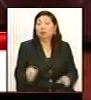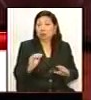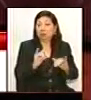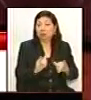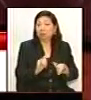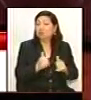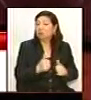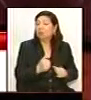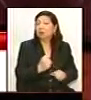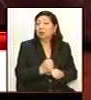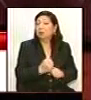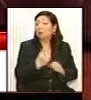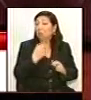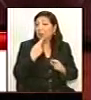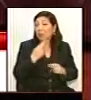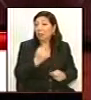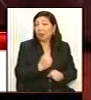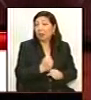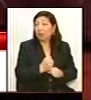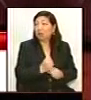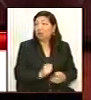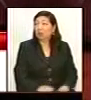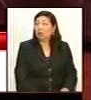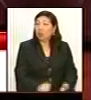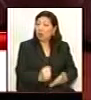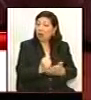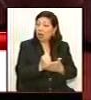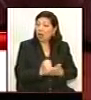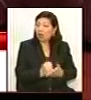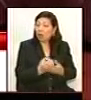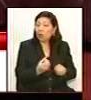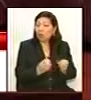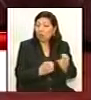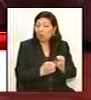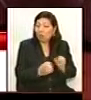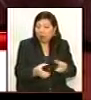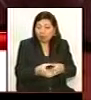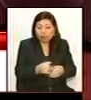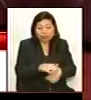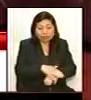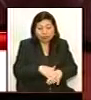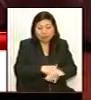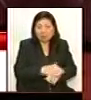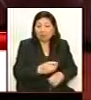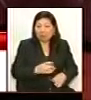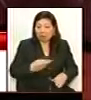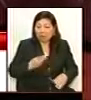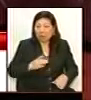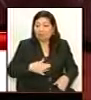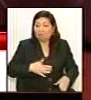nombramiento y un excelente resultado que nos ha ayudado como equipo a poder